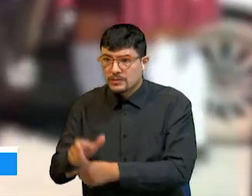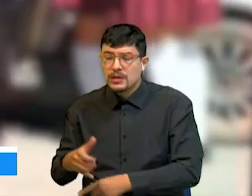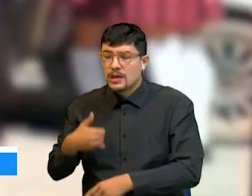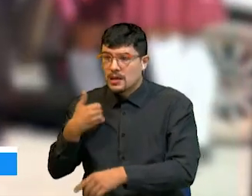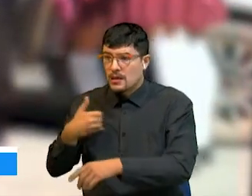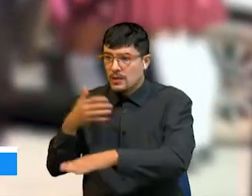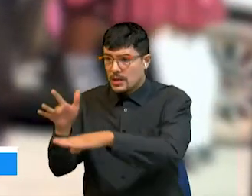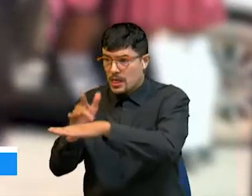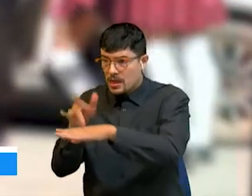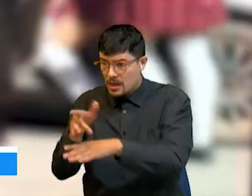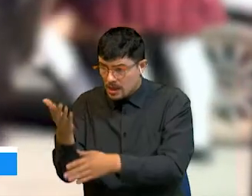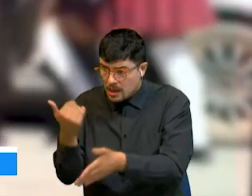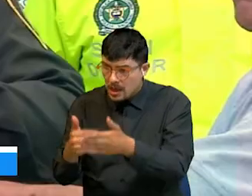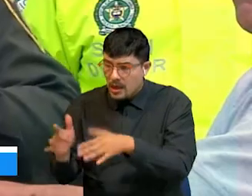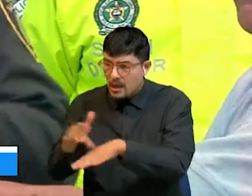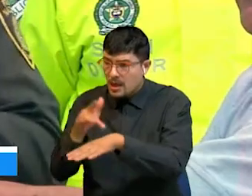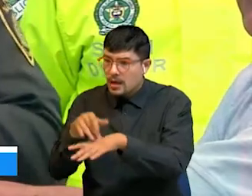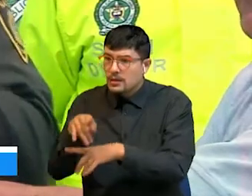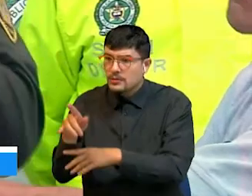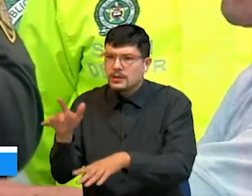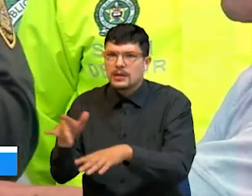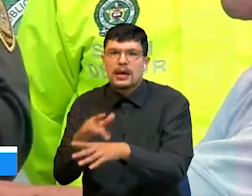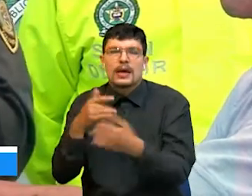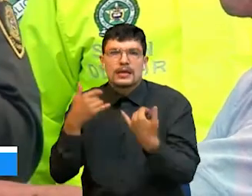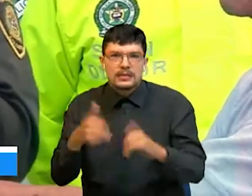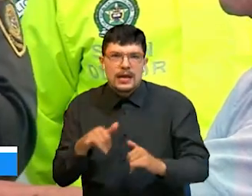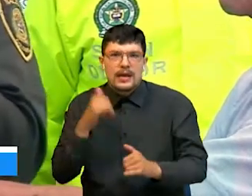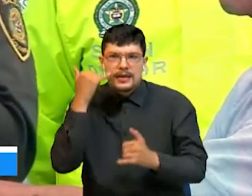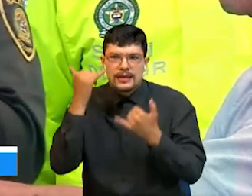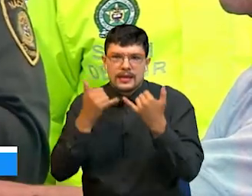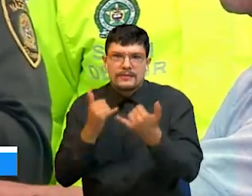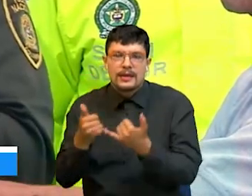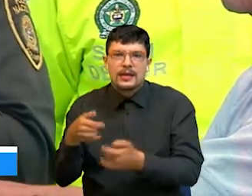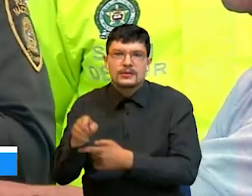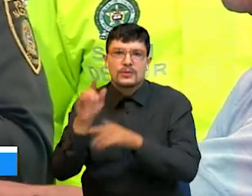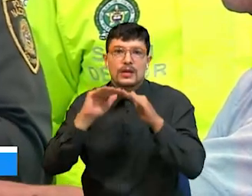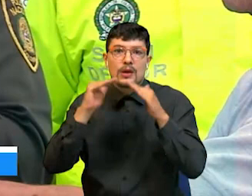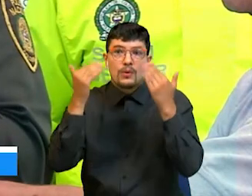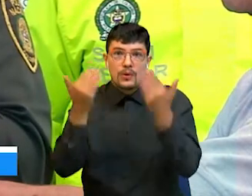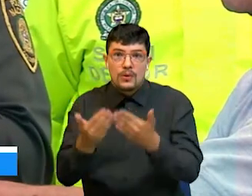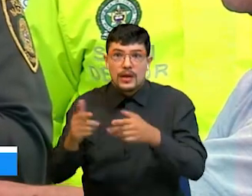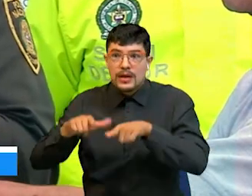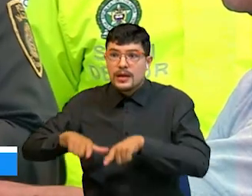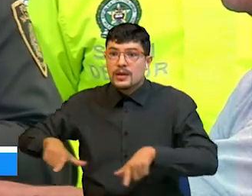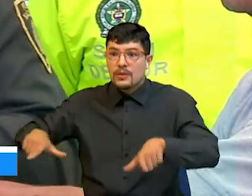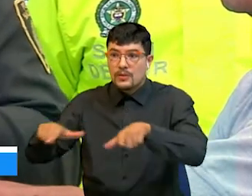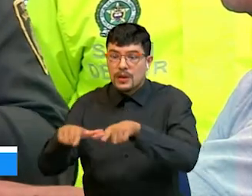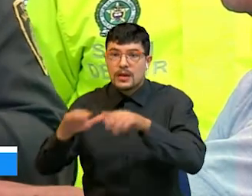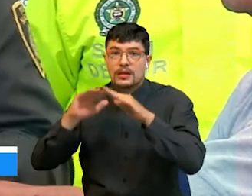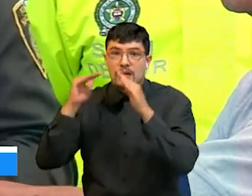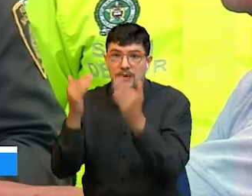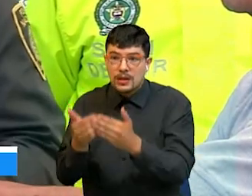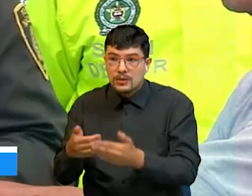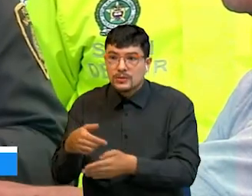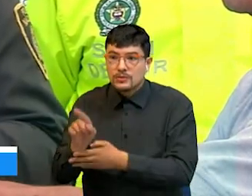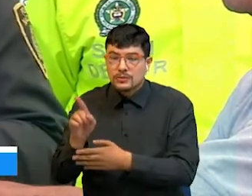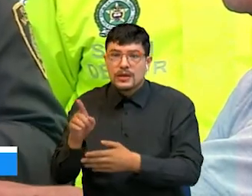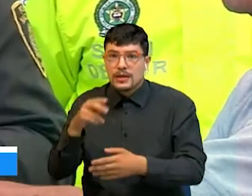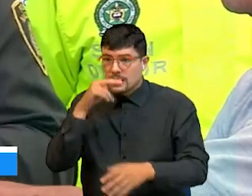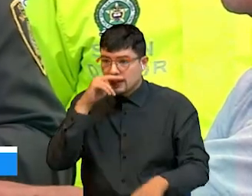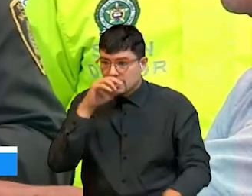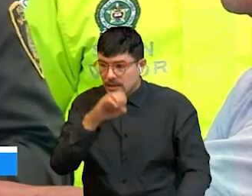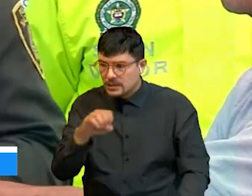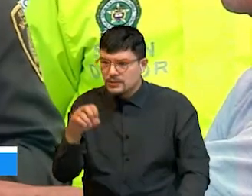induce a las menores. Hemos identificado ya colegios y salones de colegios donde niñas,